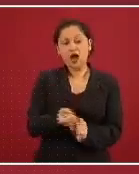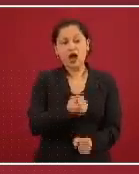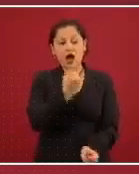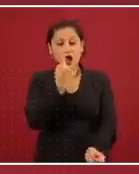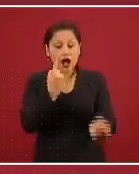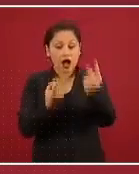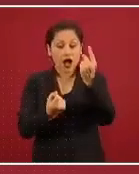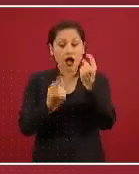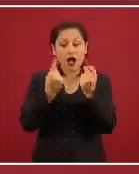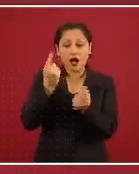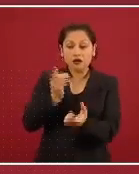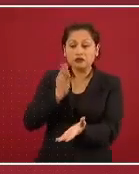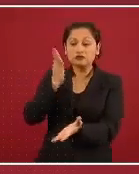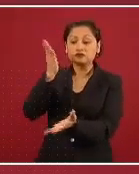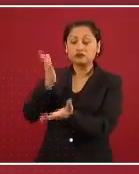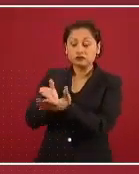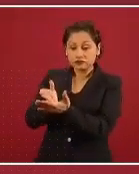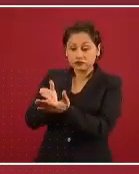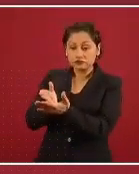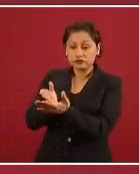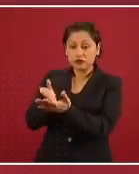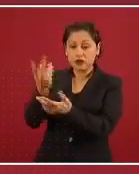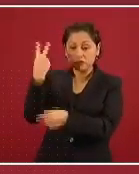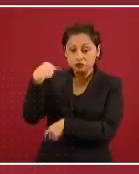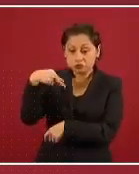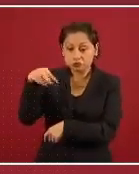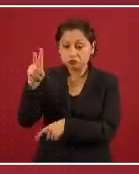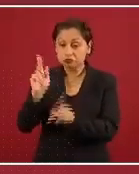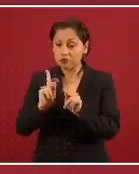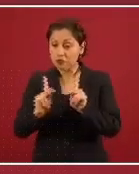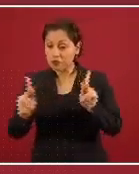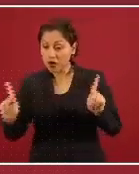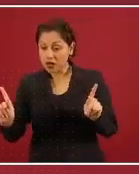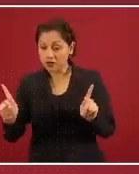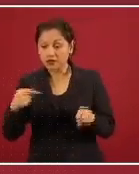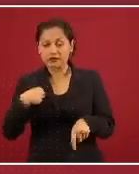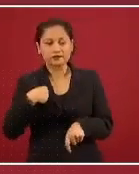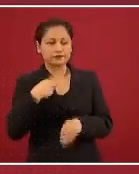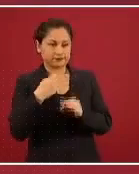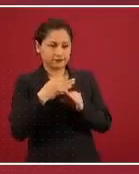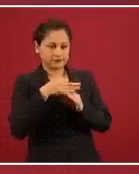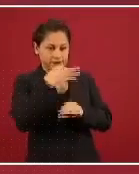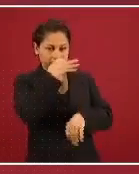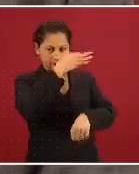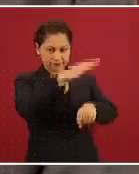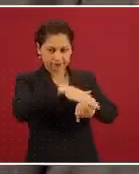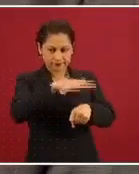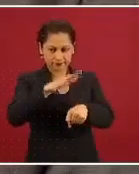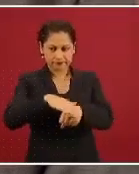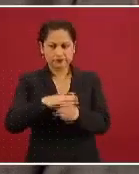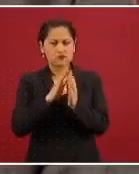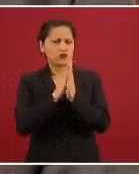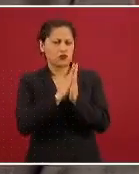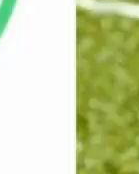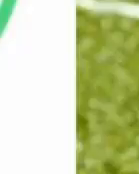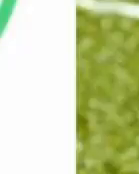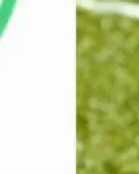pues les hago un llamado a que no lo hagan.